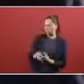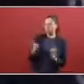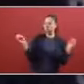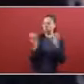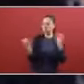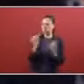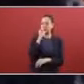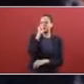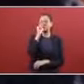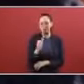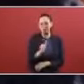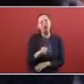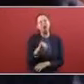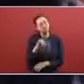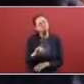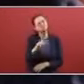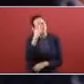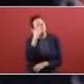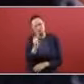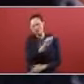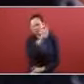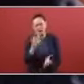y es una vergüenza,